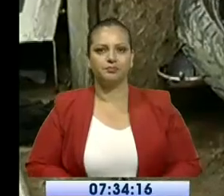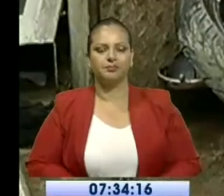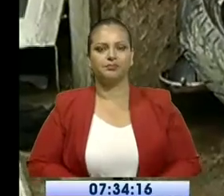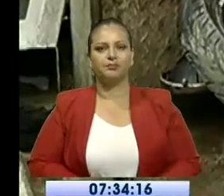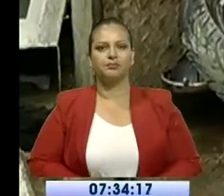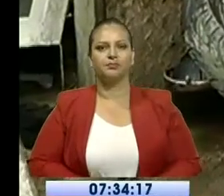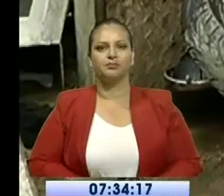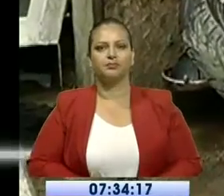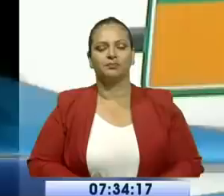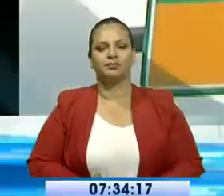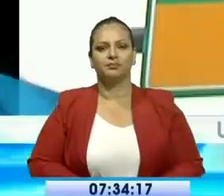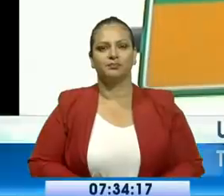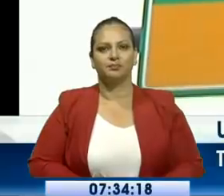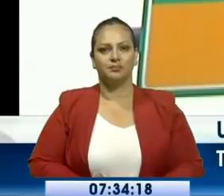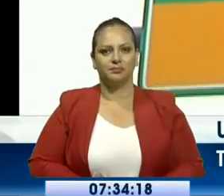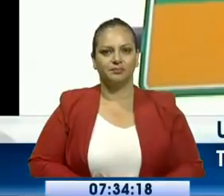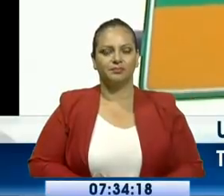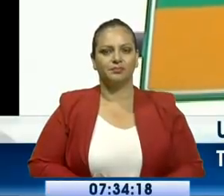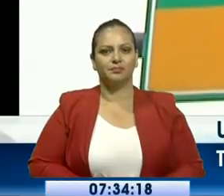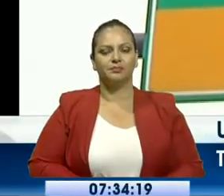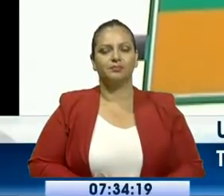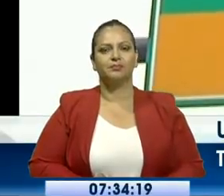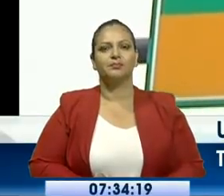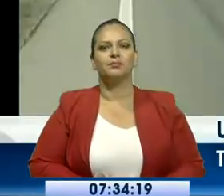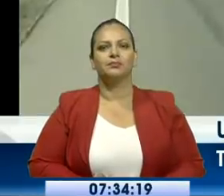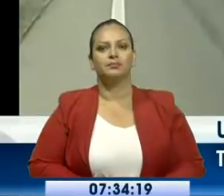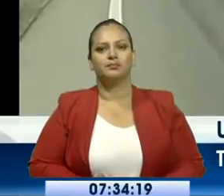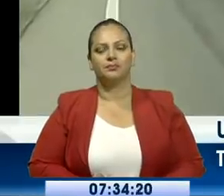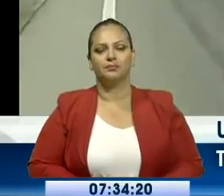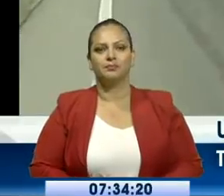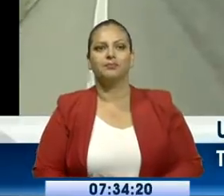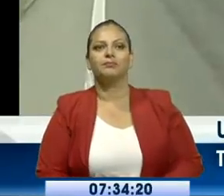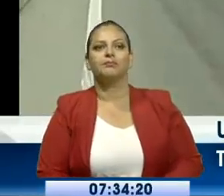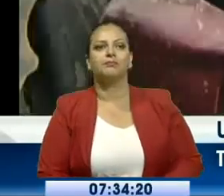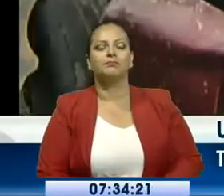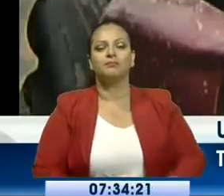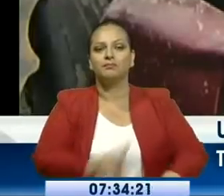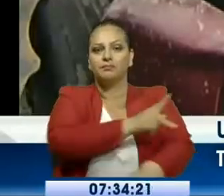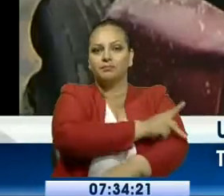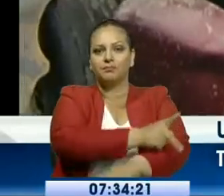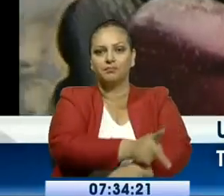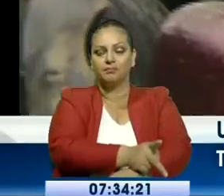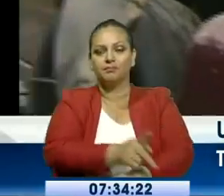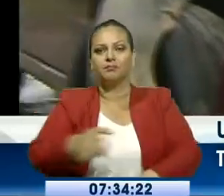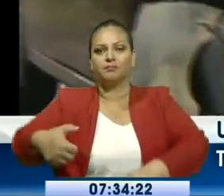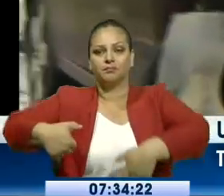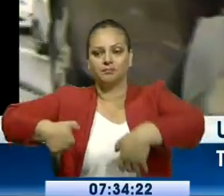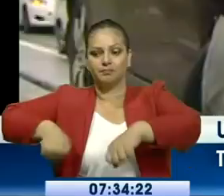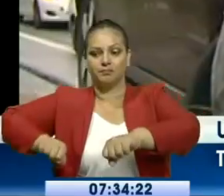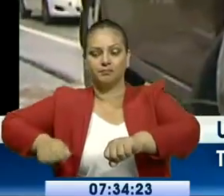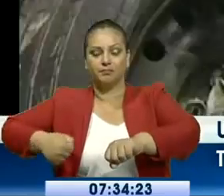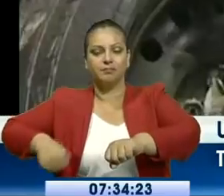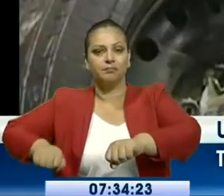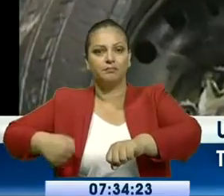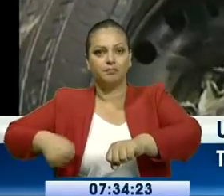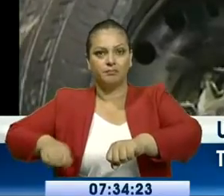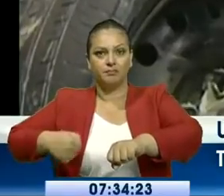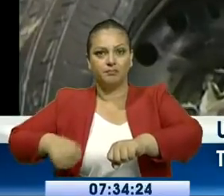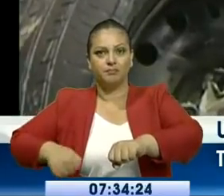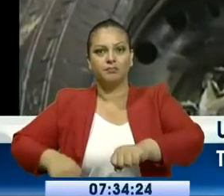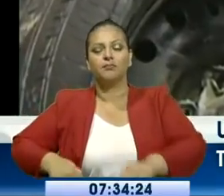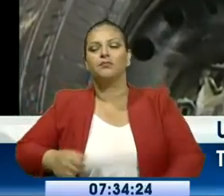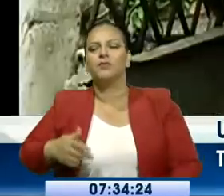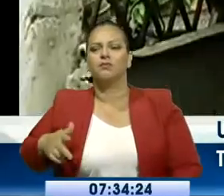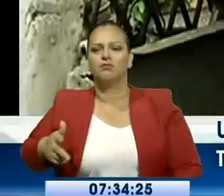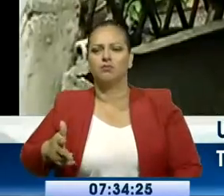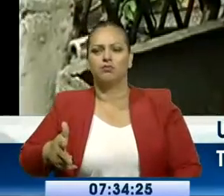El accidente ocurrió a la altura del desvío que conduce a la Espol en la vía perimetral. Sucedió entre este auto y una motocicleta en